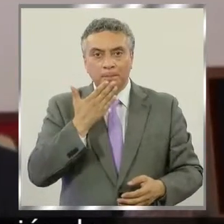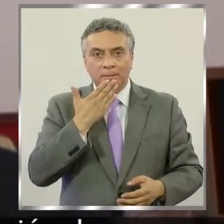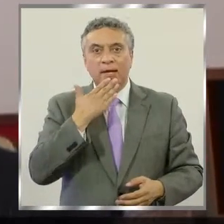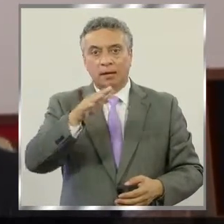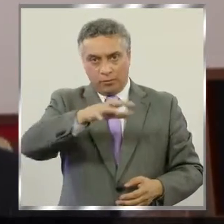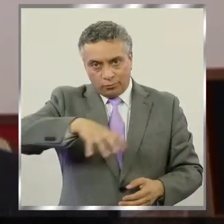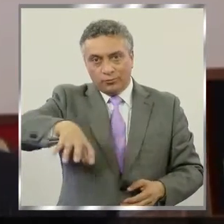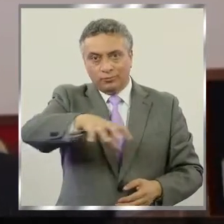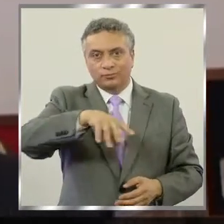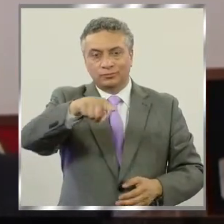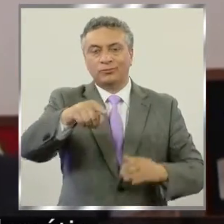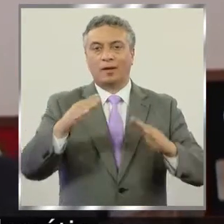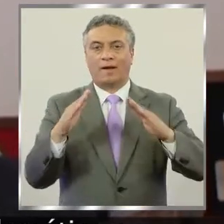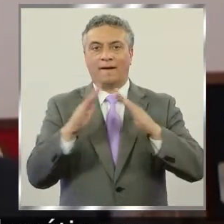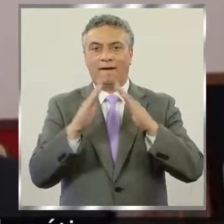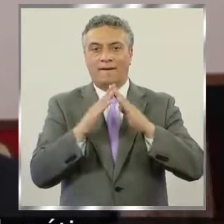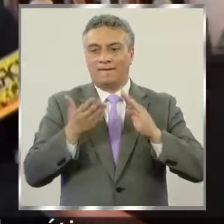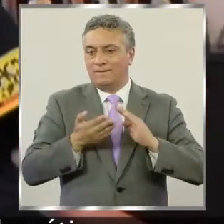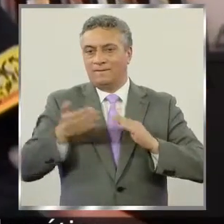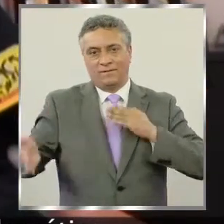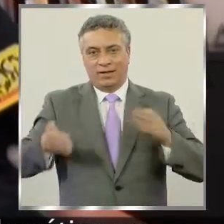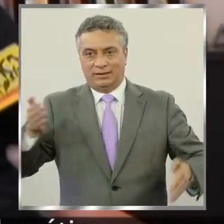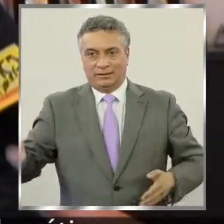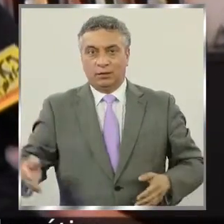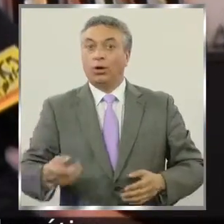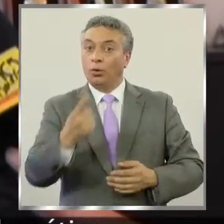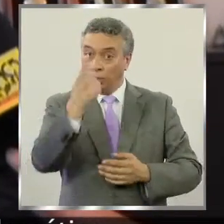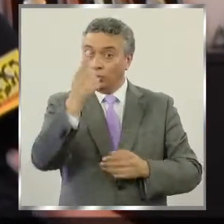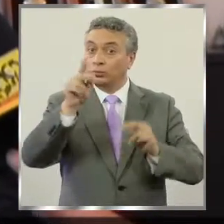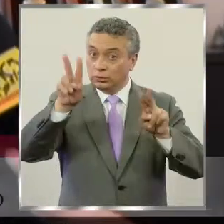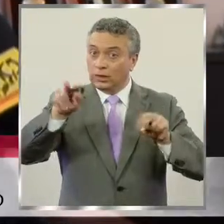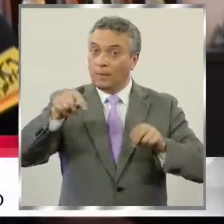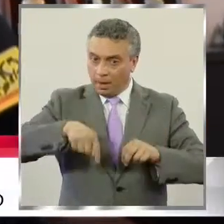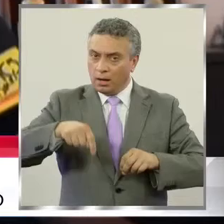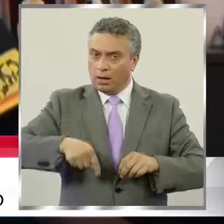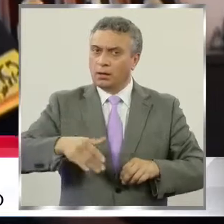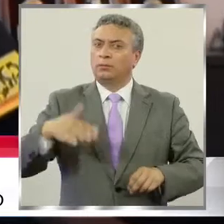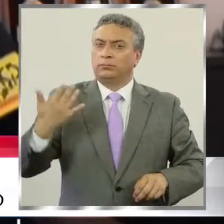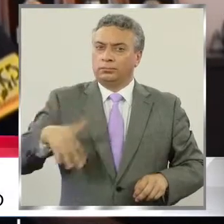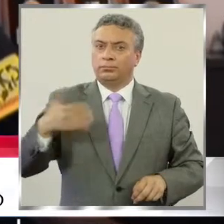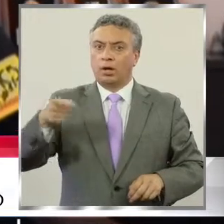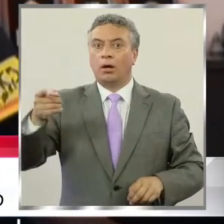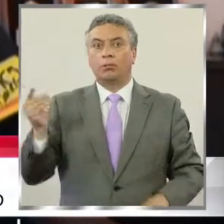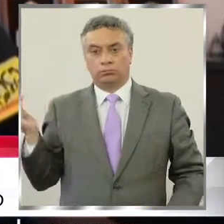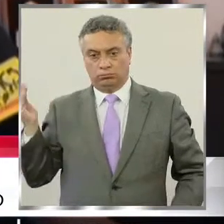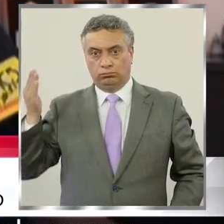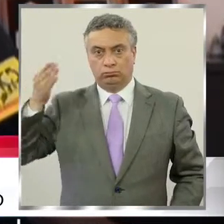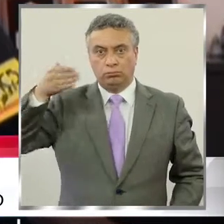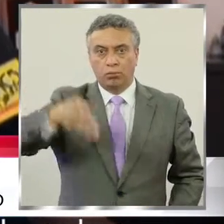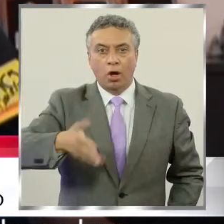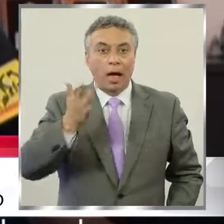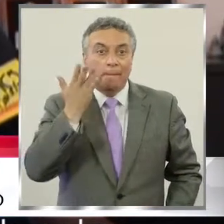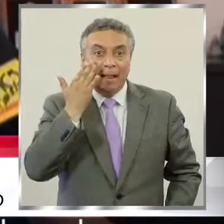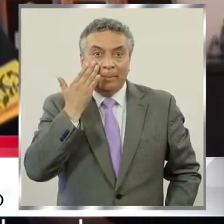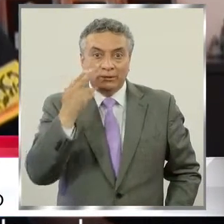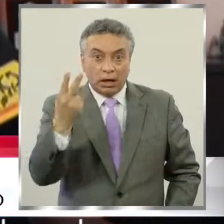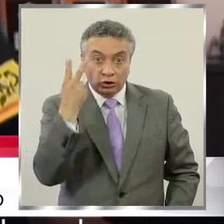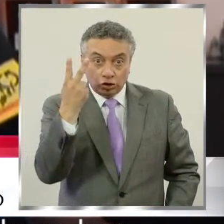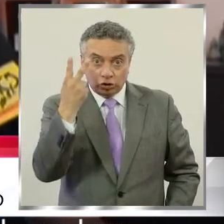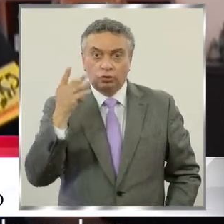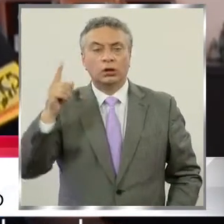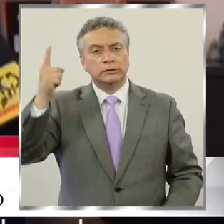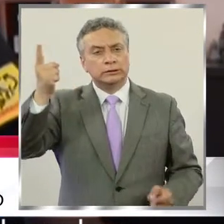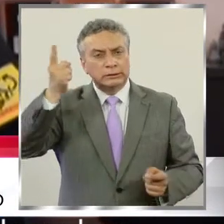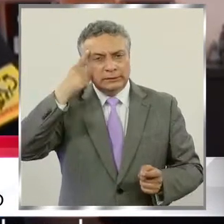la población de comunas vecinas. Tenemos un caso que es emblemático en esta sucursal, que hay personas que vienen desde Melipilla, por lo menos hay dos usuarios